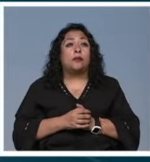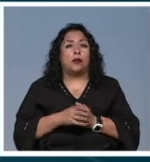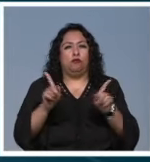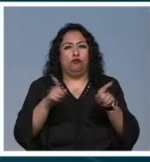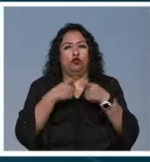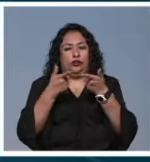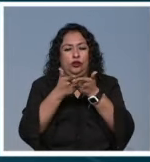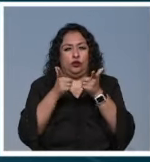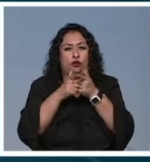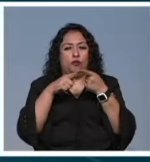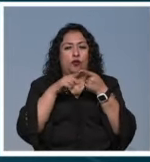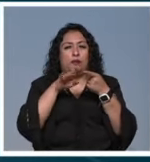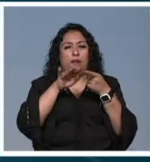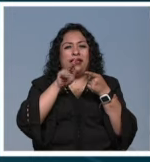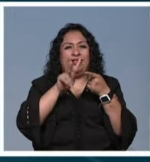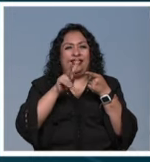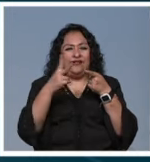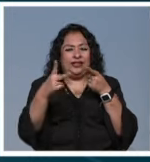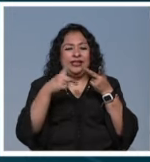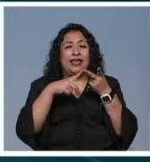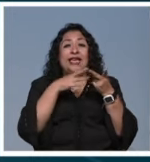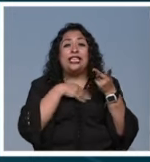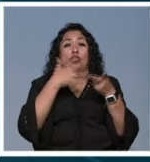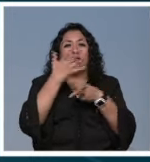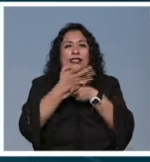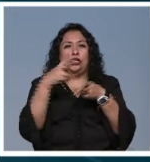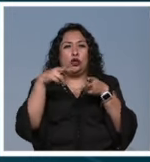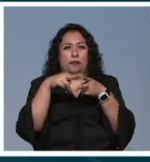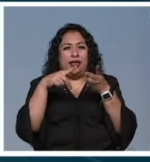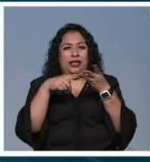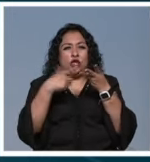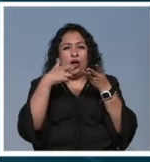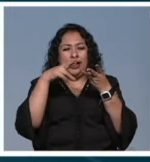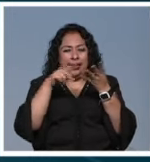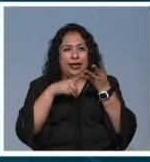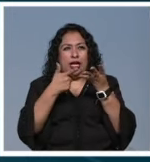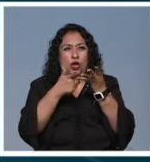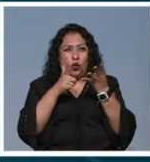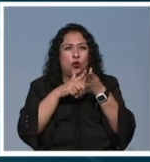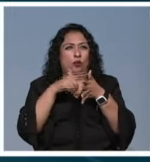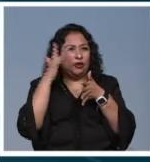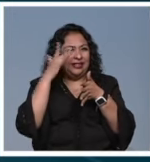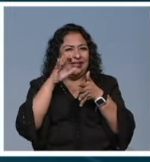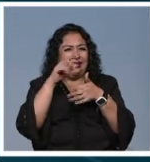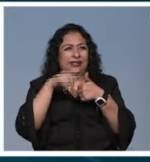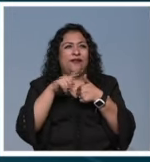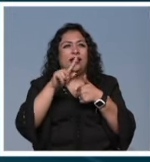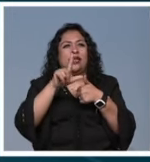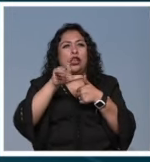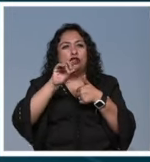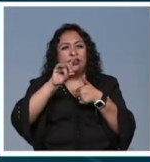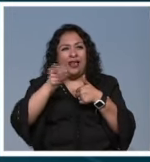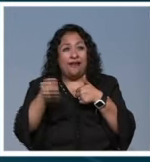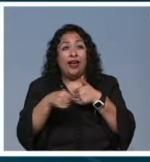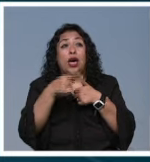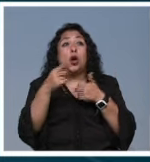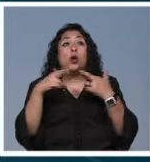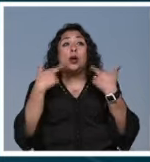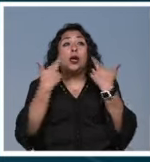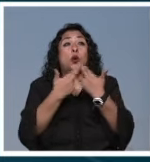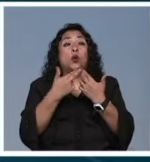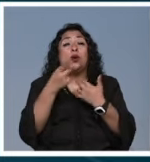Músicos de las bandas Maldita Vecindad y Los Hijos del Quinto Patio, El Aragán y Compañía, Santa Sabina y Los de Abajo se unirán a